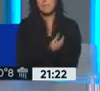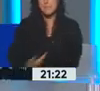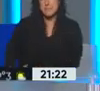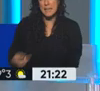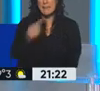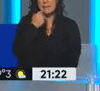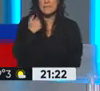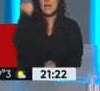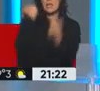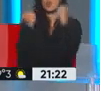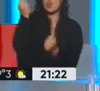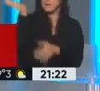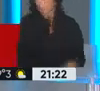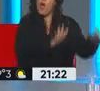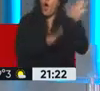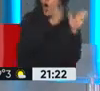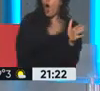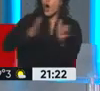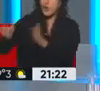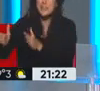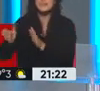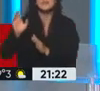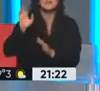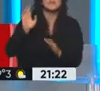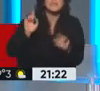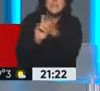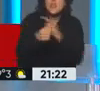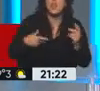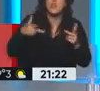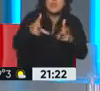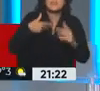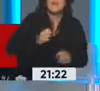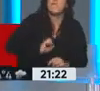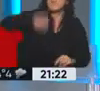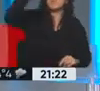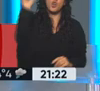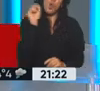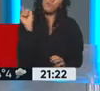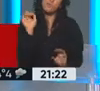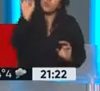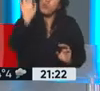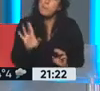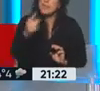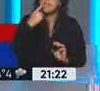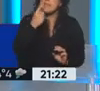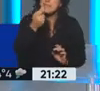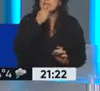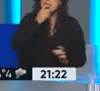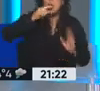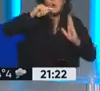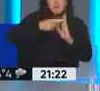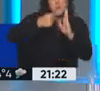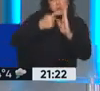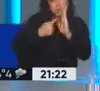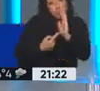orden económico y no se refería directamente a la inflación, pero sí anticipaba cómo esto podría cambiar, digamos, el